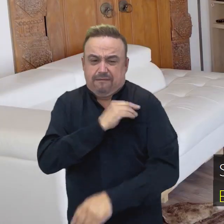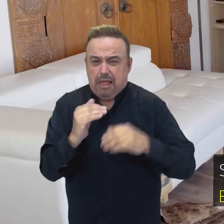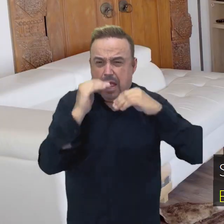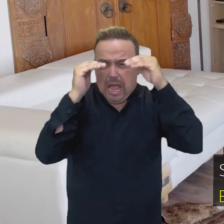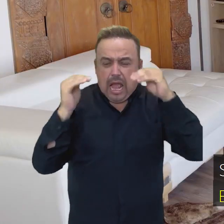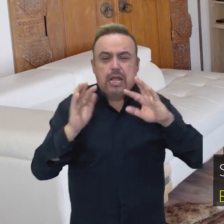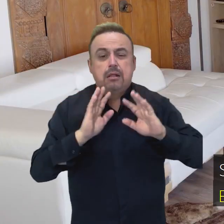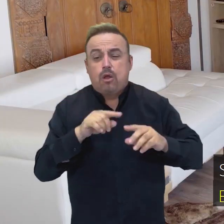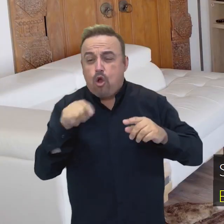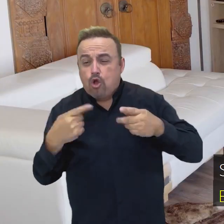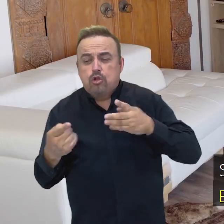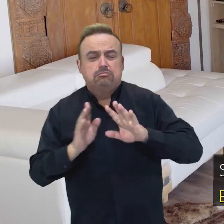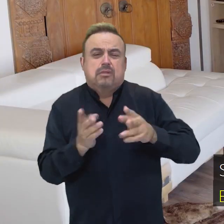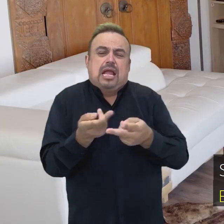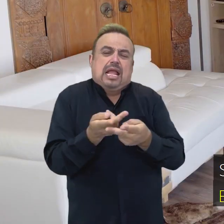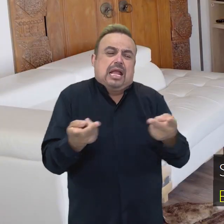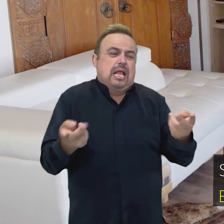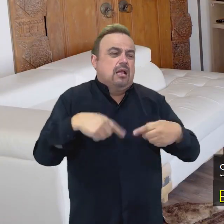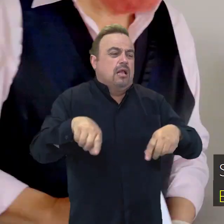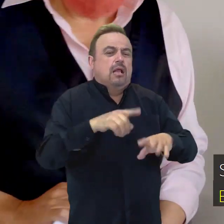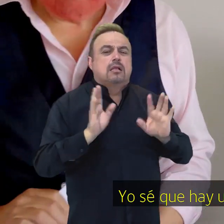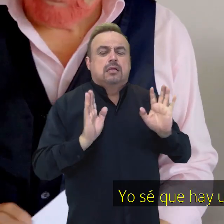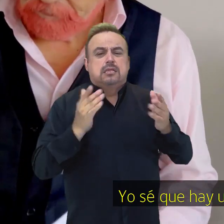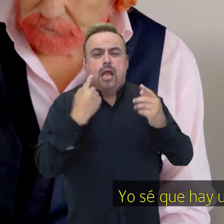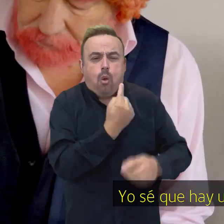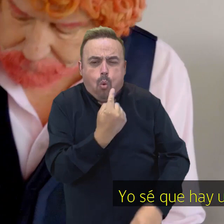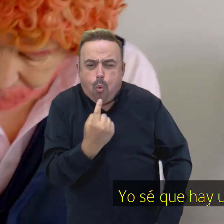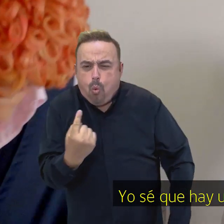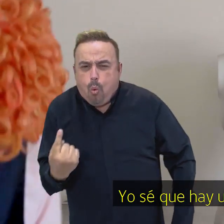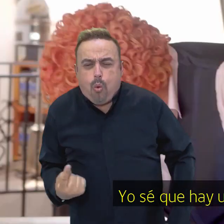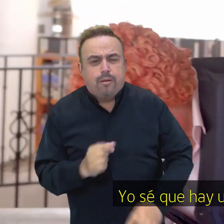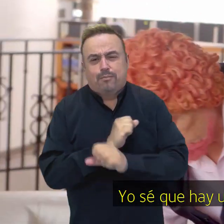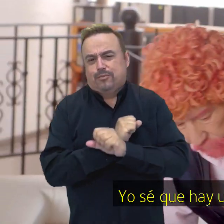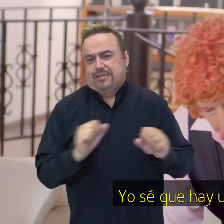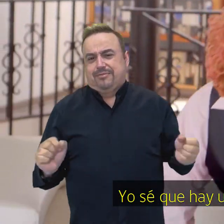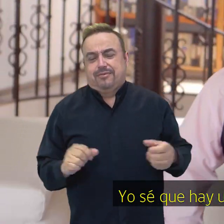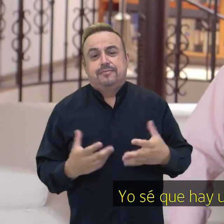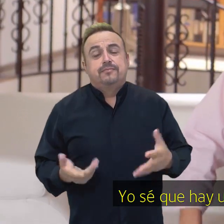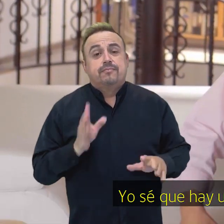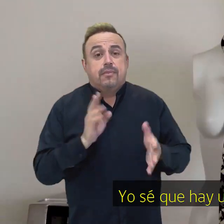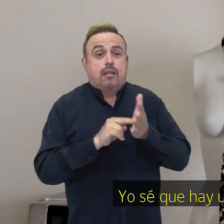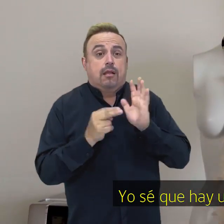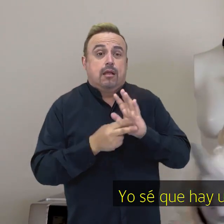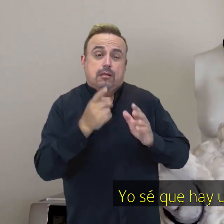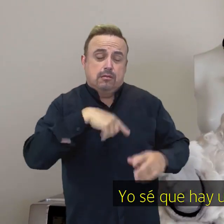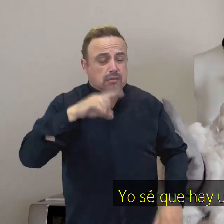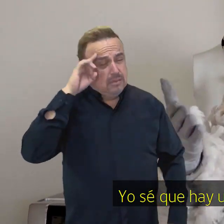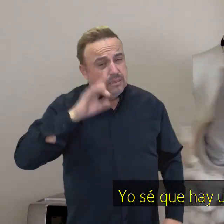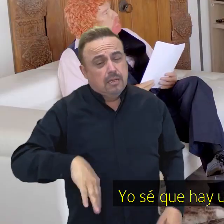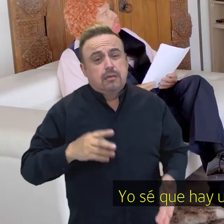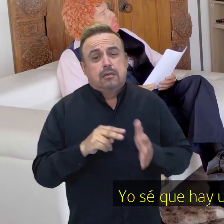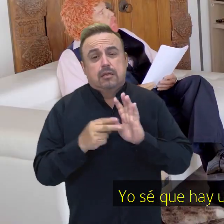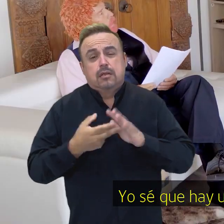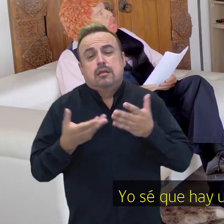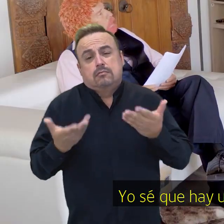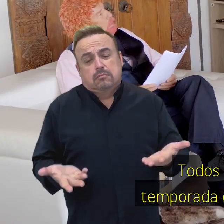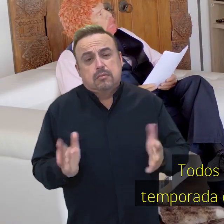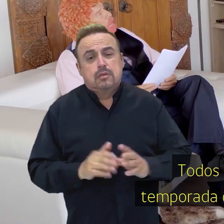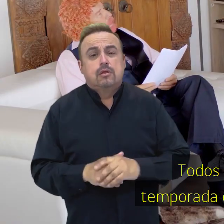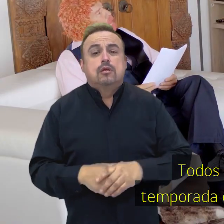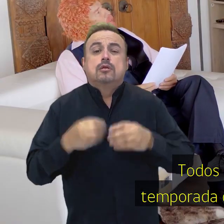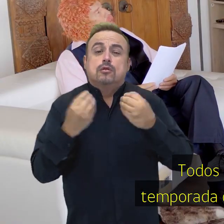pero trate de acortar esa. Está bien, cojejocas. Muy bien, amigo. Yo sé que hay un problema y todos queremos cajejocación